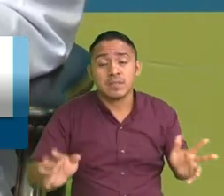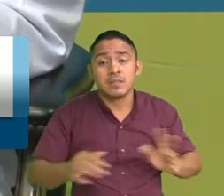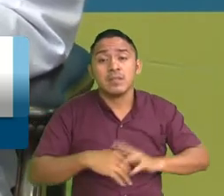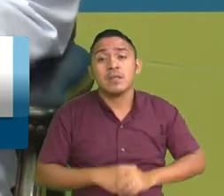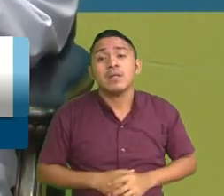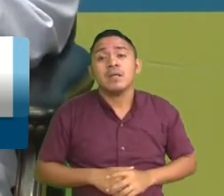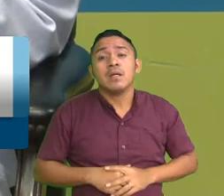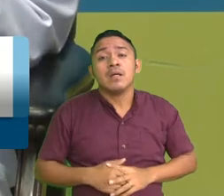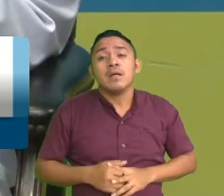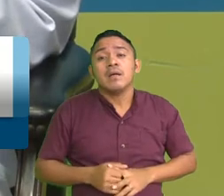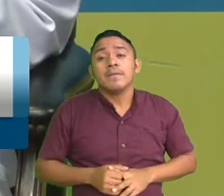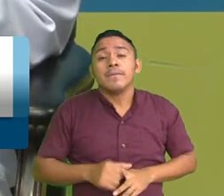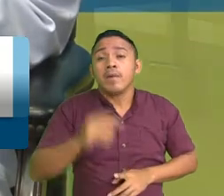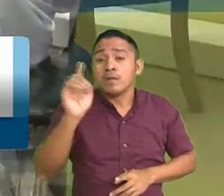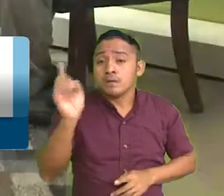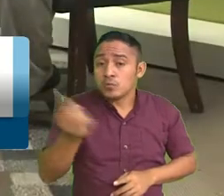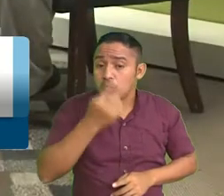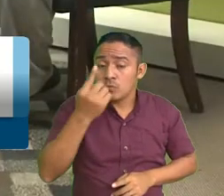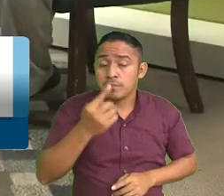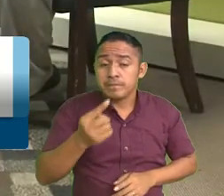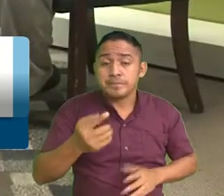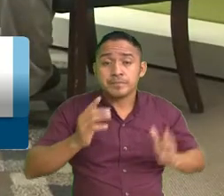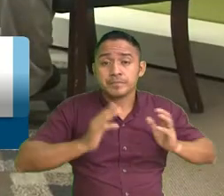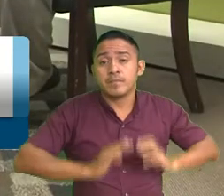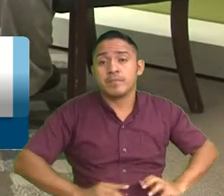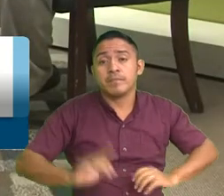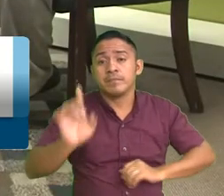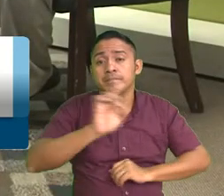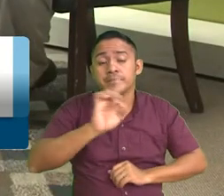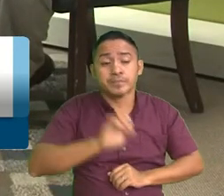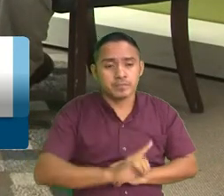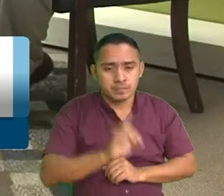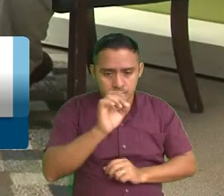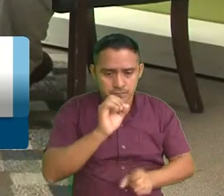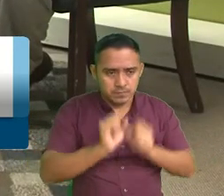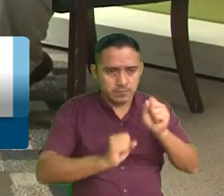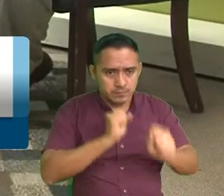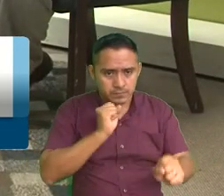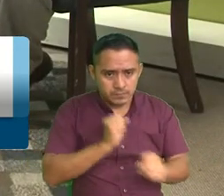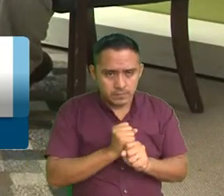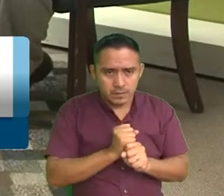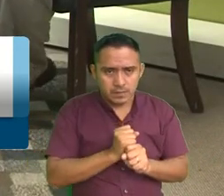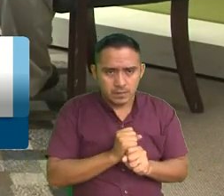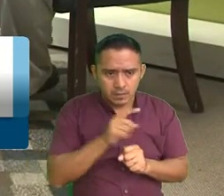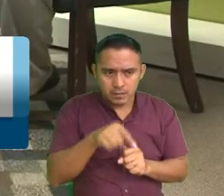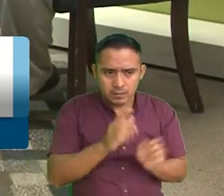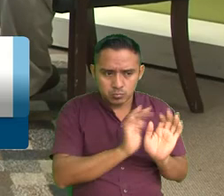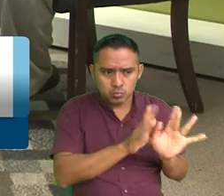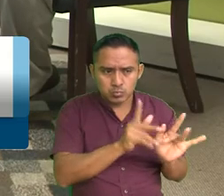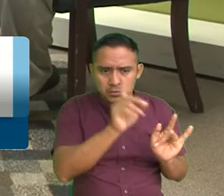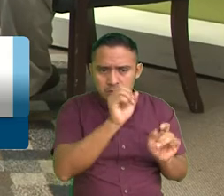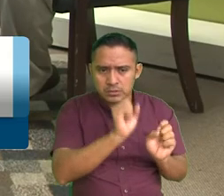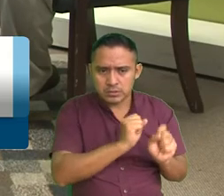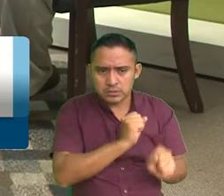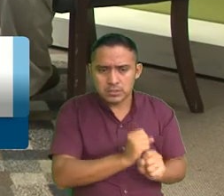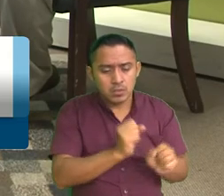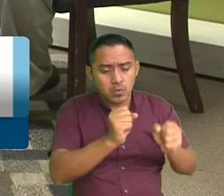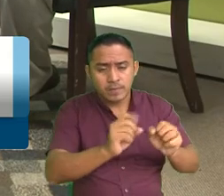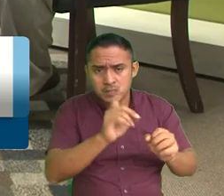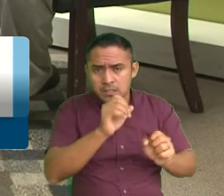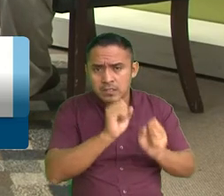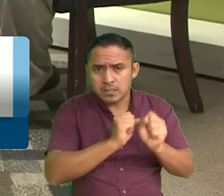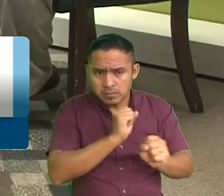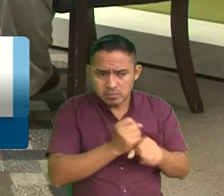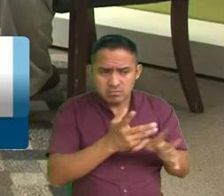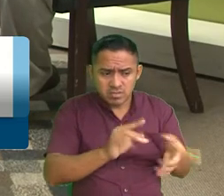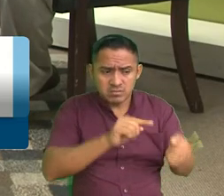eso. No es solo biológico. Porque una niña de 10 años no ha cambiado nada. O un niño de 10 años no ha cambiado nada. Biológicamente